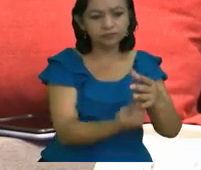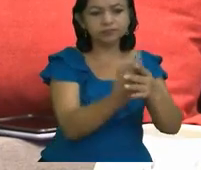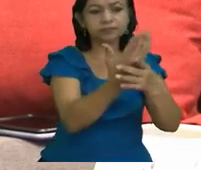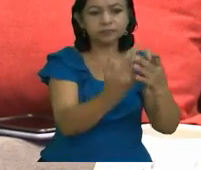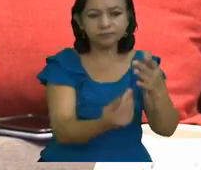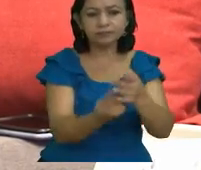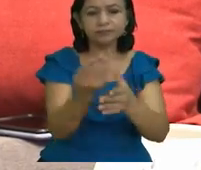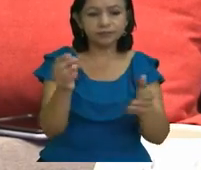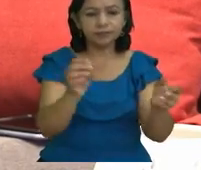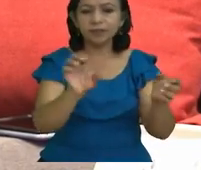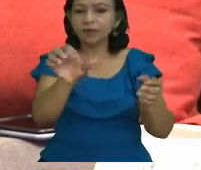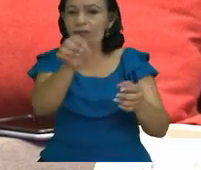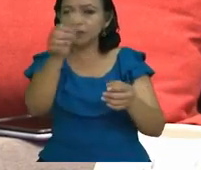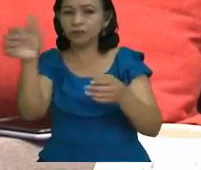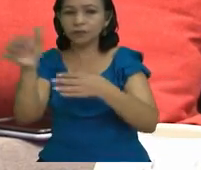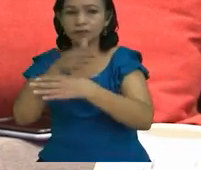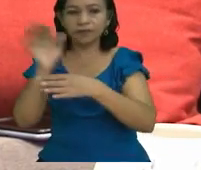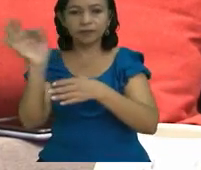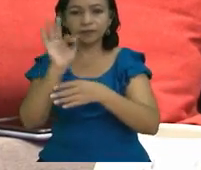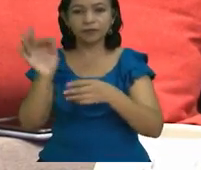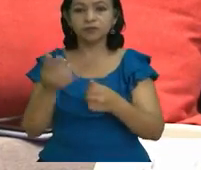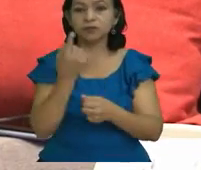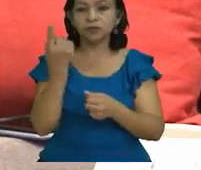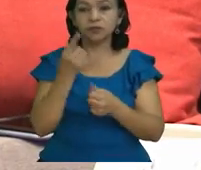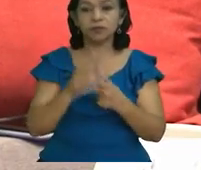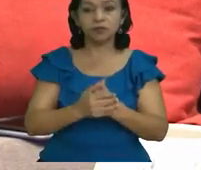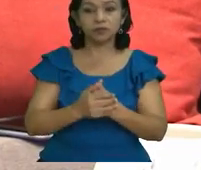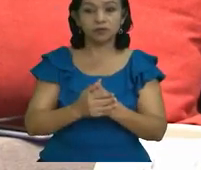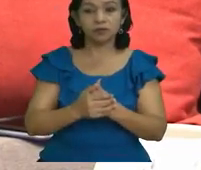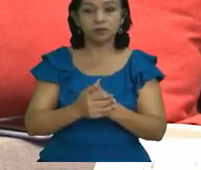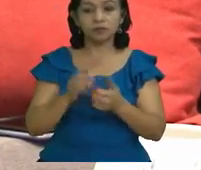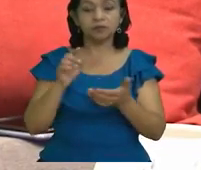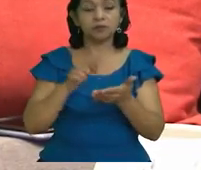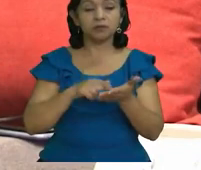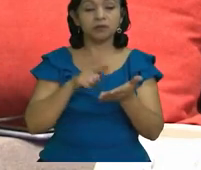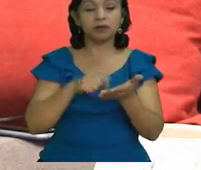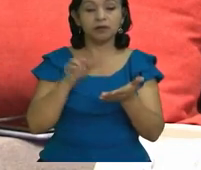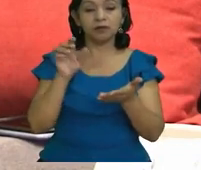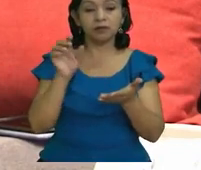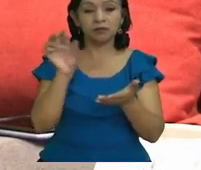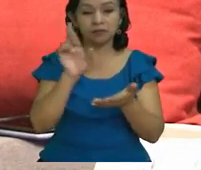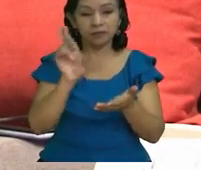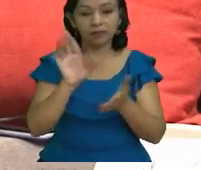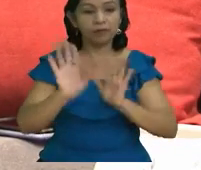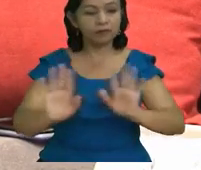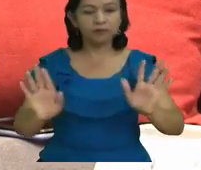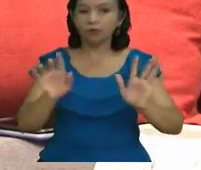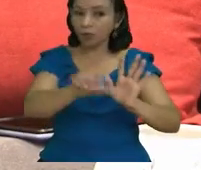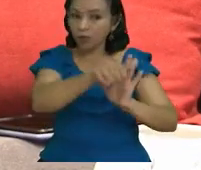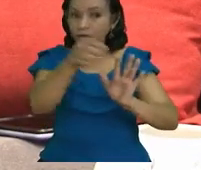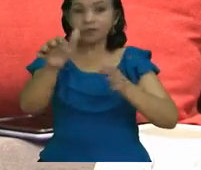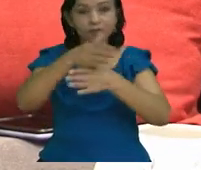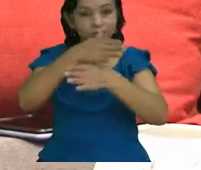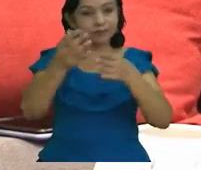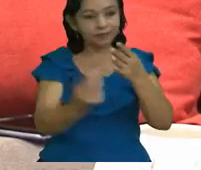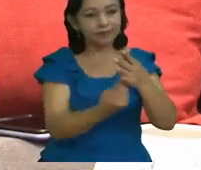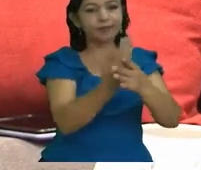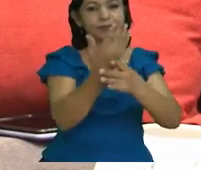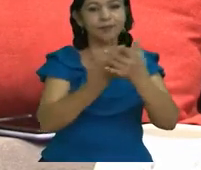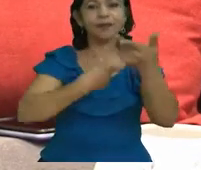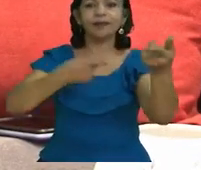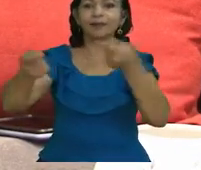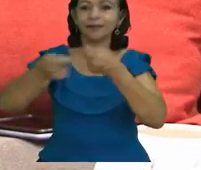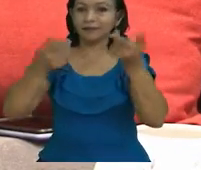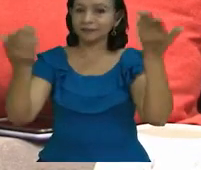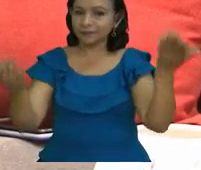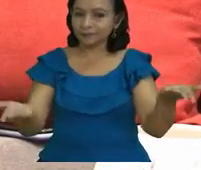trabaje en otros niveles, no solamente esté dependiendo de la producción solamente de granos básicos de un solo rubro. Entonces, a eso nos referimos con